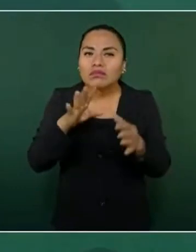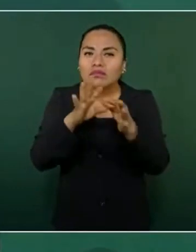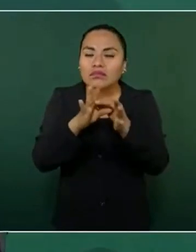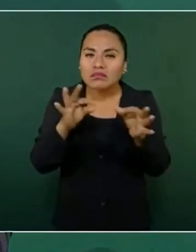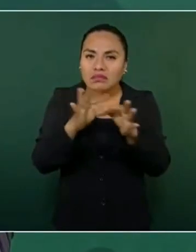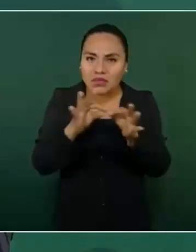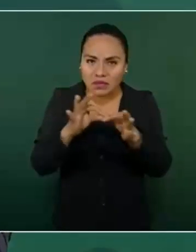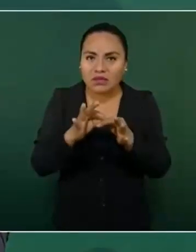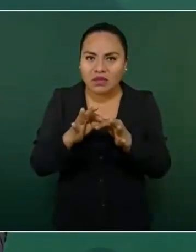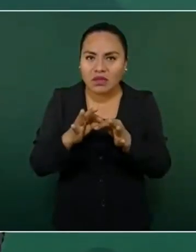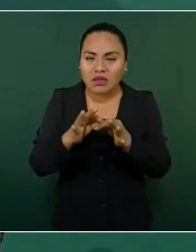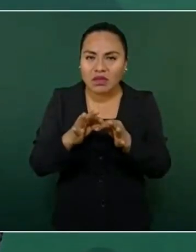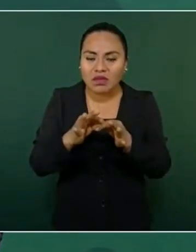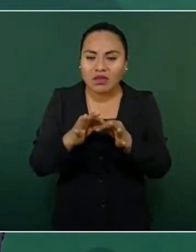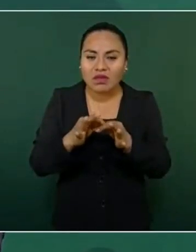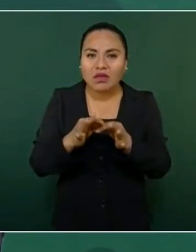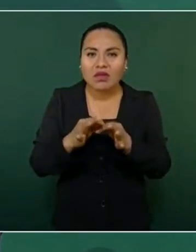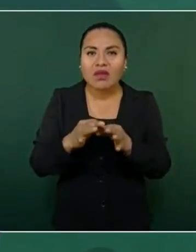una